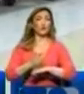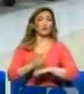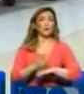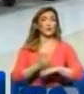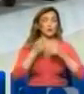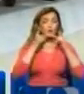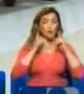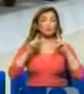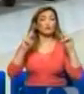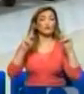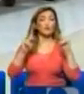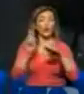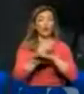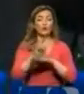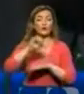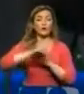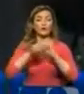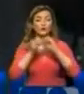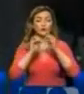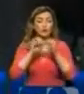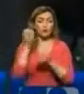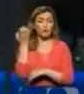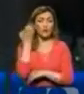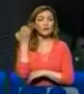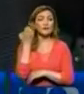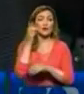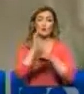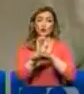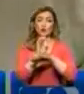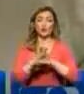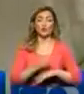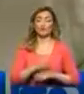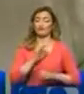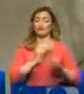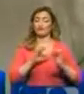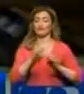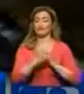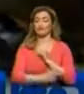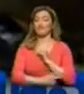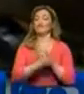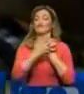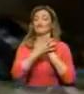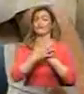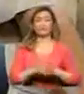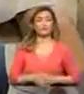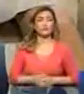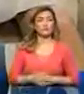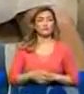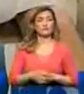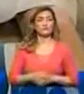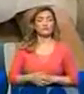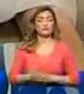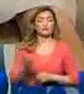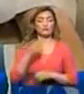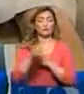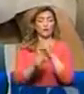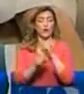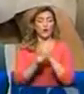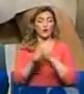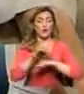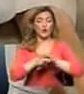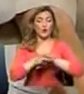para informar del mal uso del número de emergencias en ecuador una conducta que es sancionada con cárcel nosotros del año anterior se